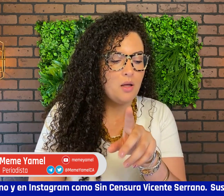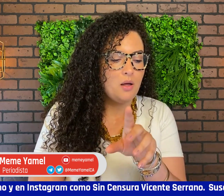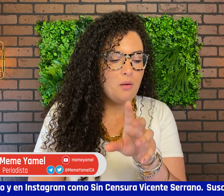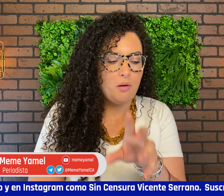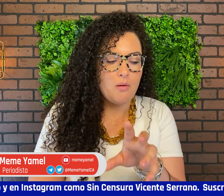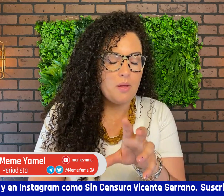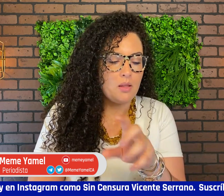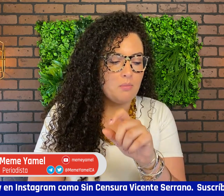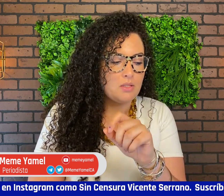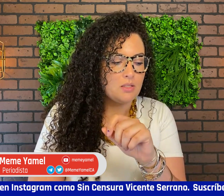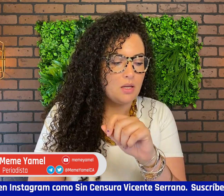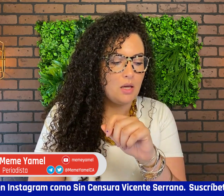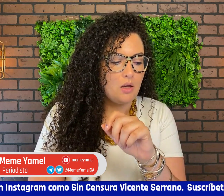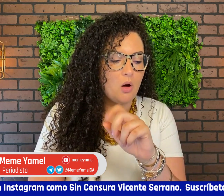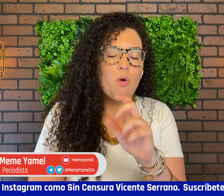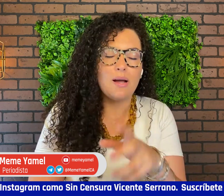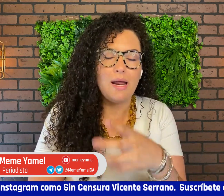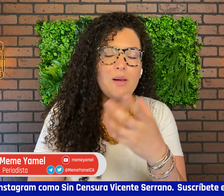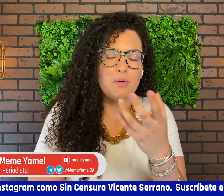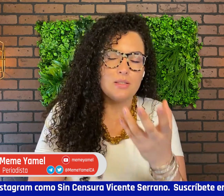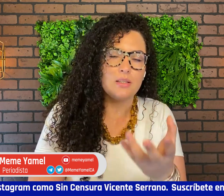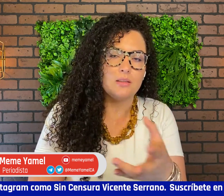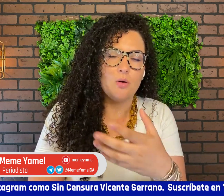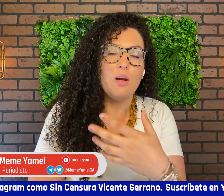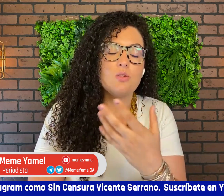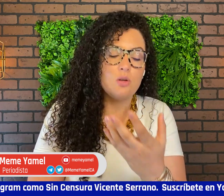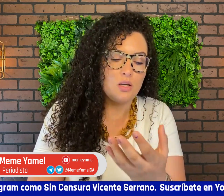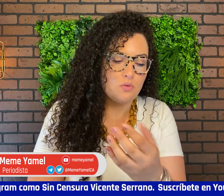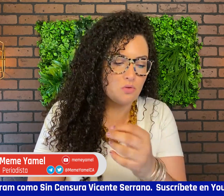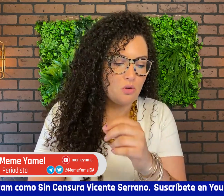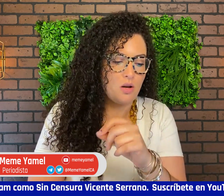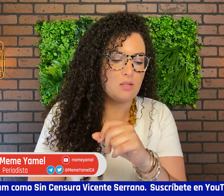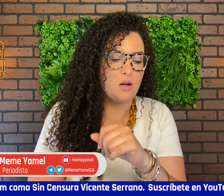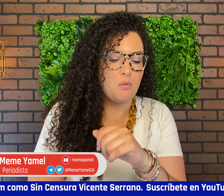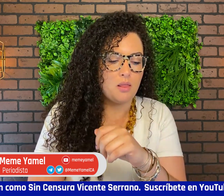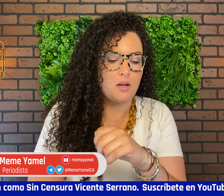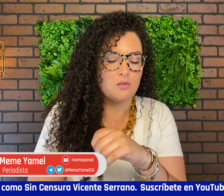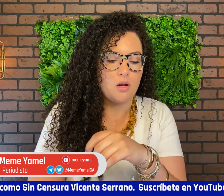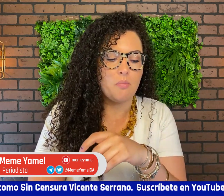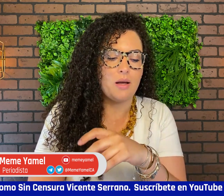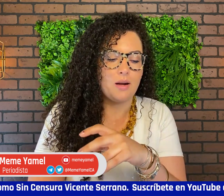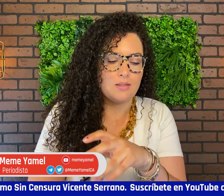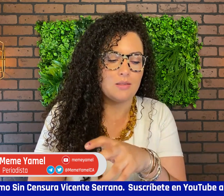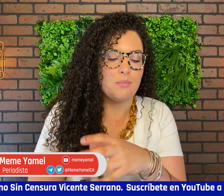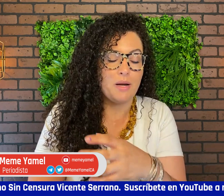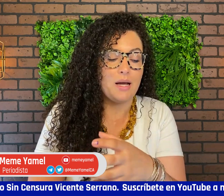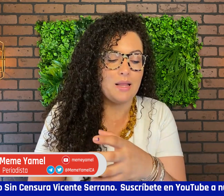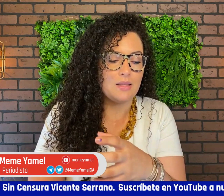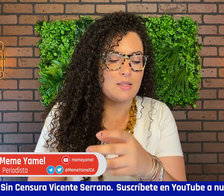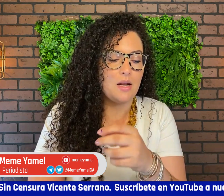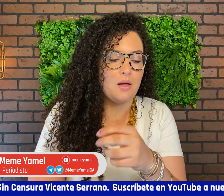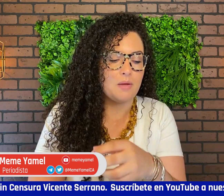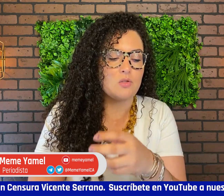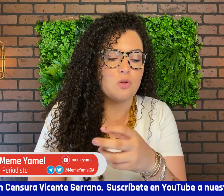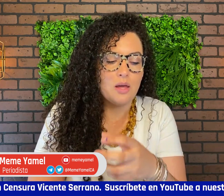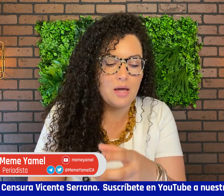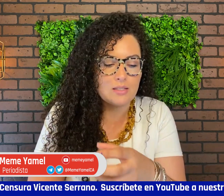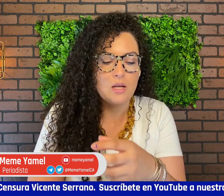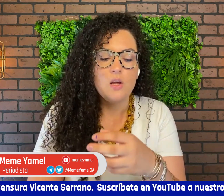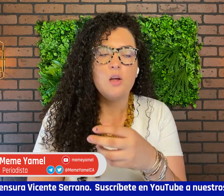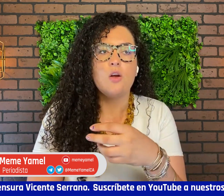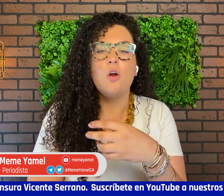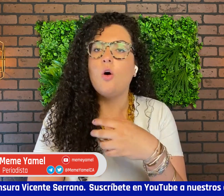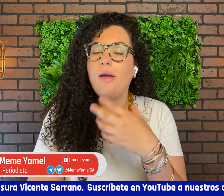ver brevemente, mi Ceci, cómo aclara el presidente cuáles son las funciones de la Guardia Nacional para garantizar el abasto de